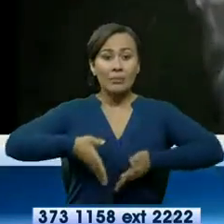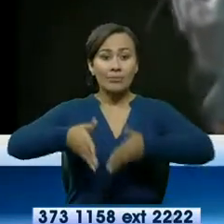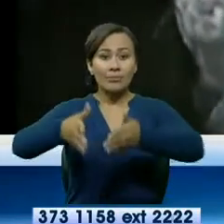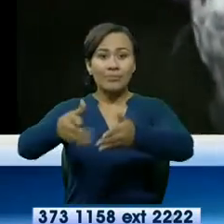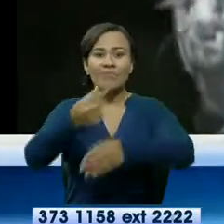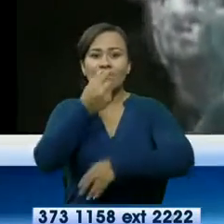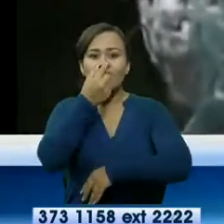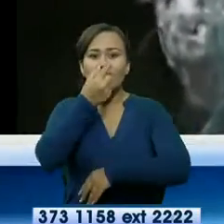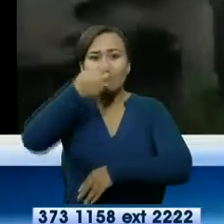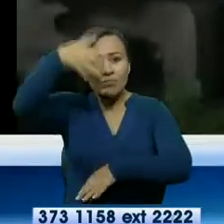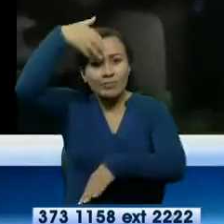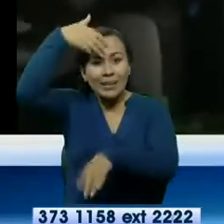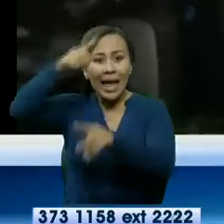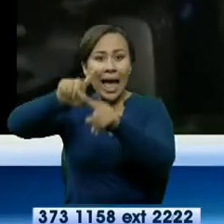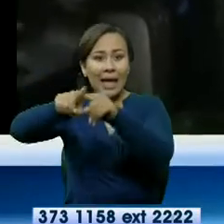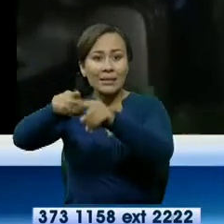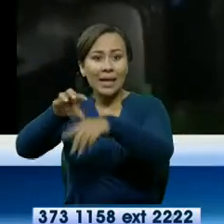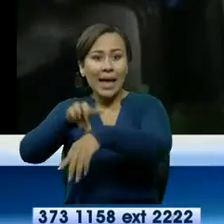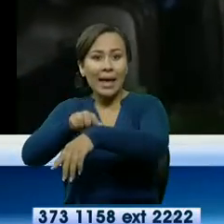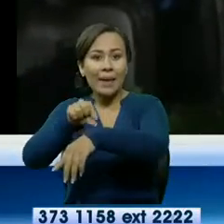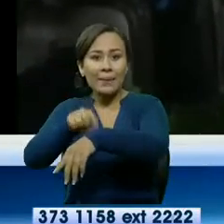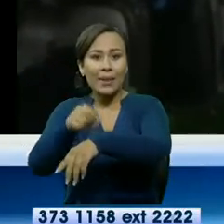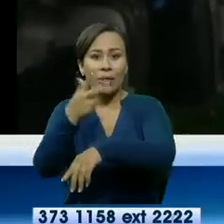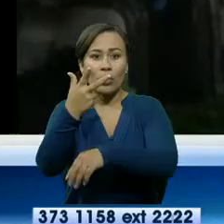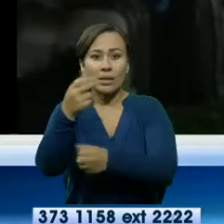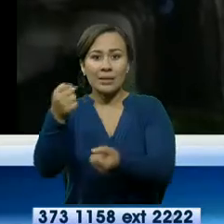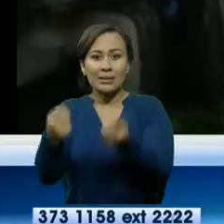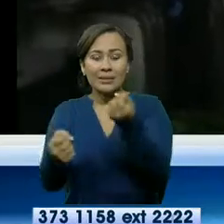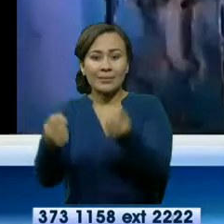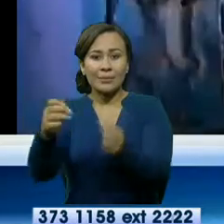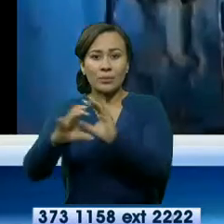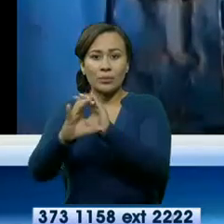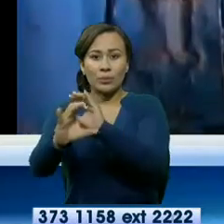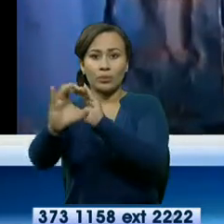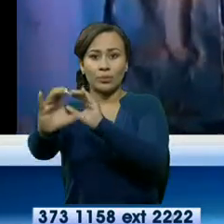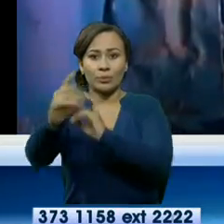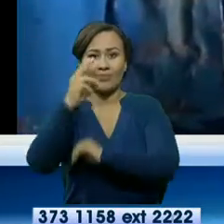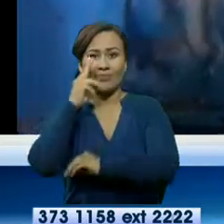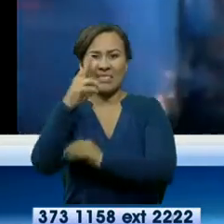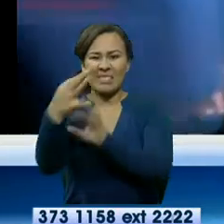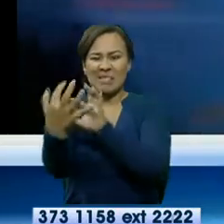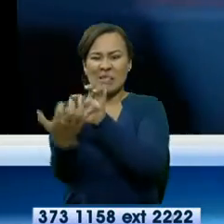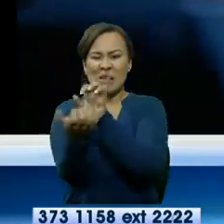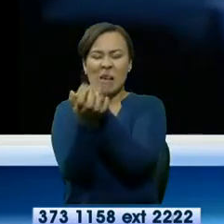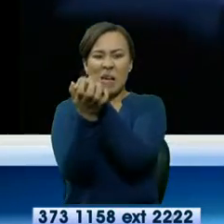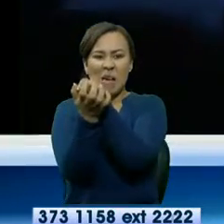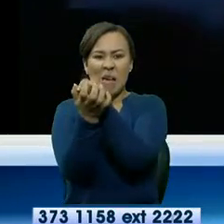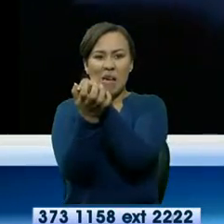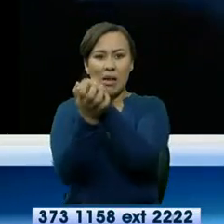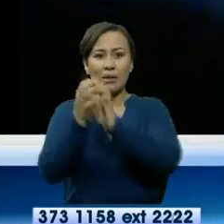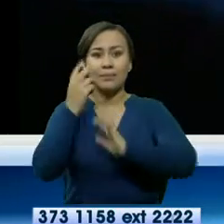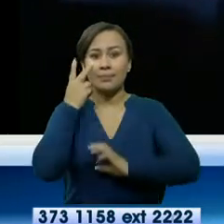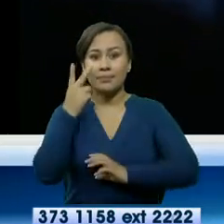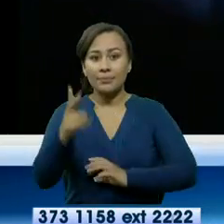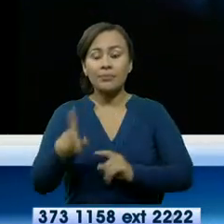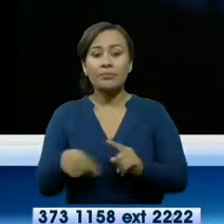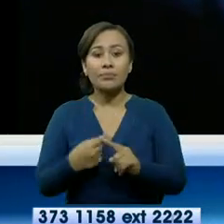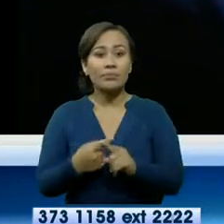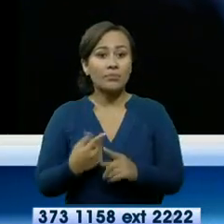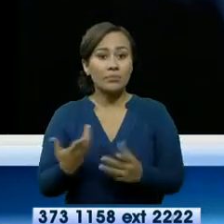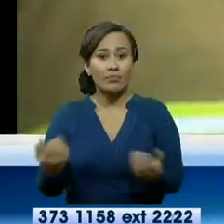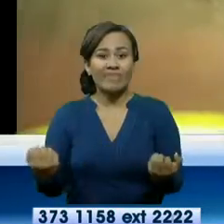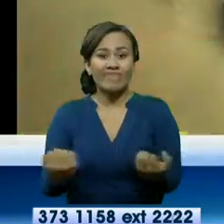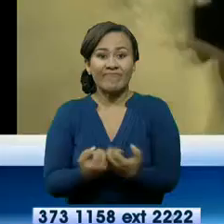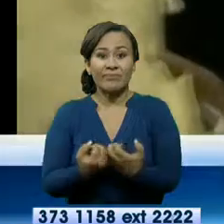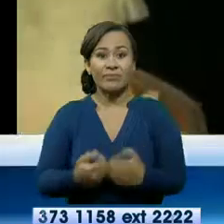Santo Domingo-Quevedo, entre tres vehículos pesados. El cabezal retorcido de un camión evidenció la magnitud del